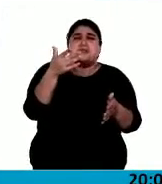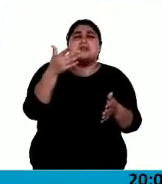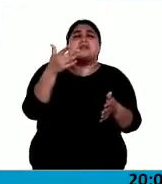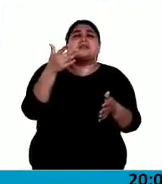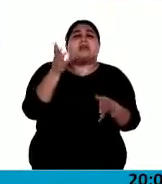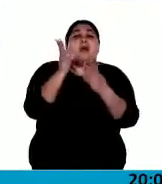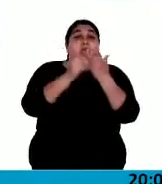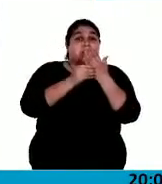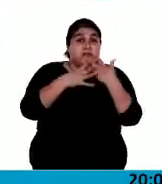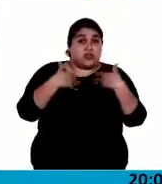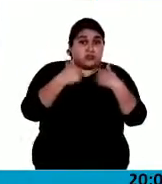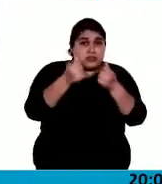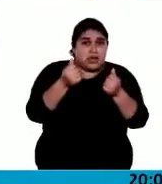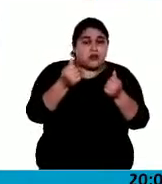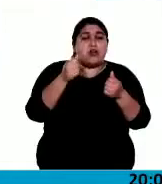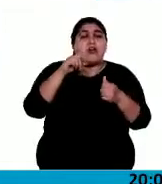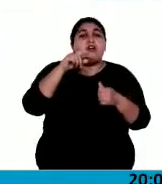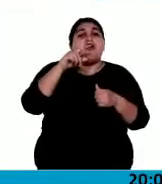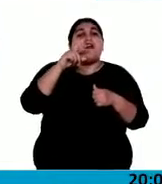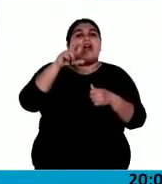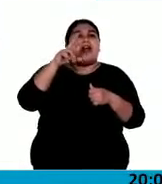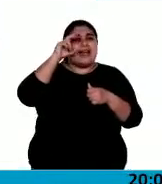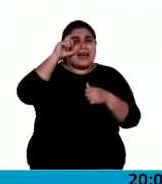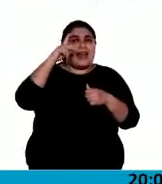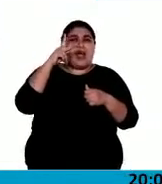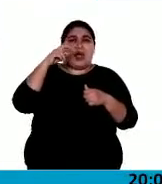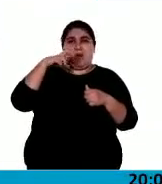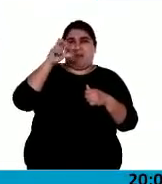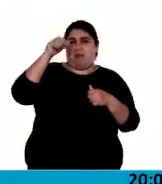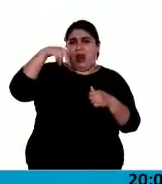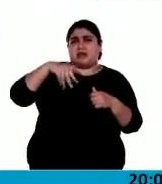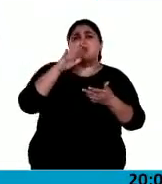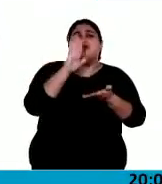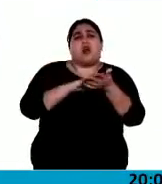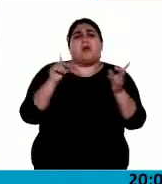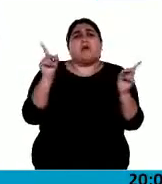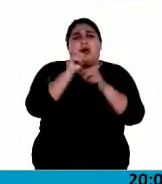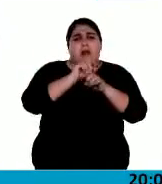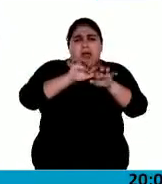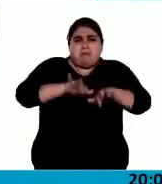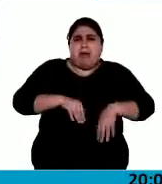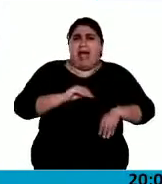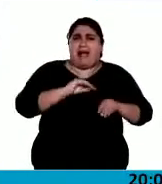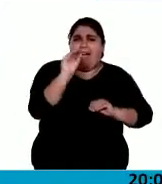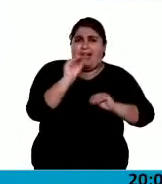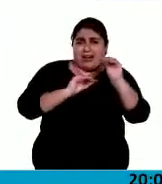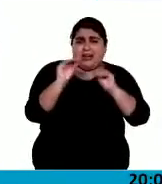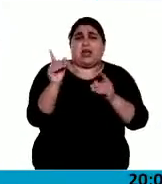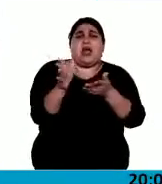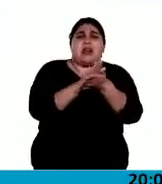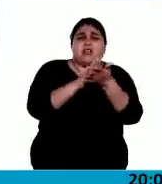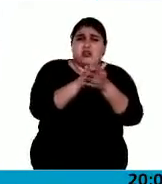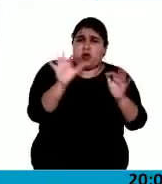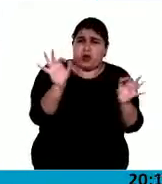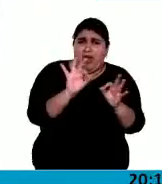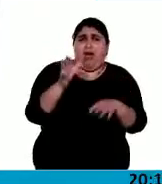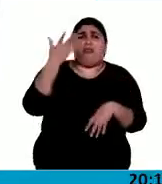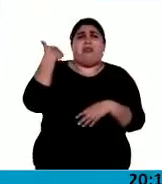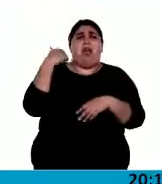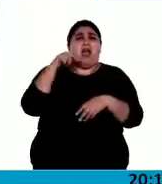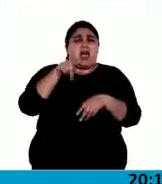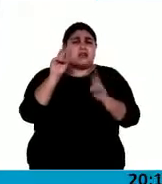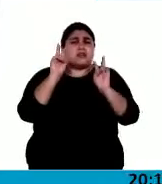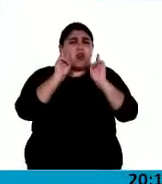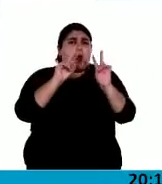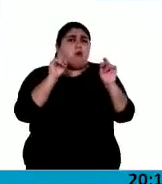Salud, Kreplak, hablaba ya de este problema en la carga. ¿Qué pasó todo ese tiempo? ¿Por qué no se resolvió? ¿Por qué no se advirtió? Habló que había un problema en la carga y nada